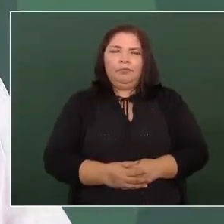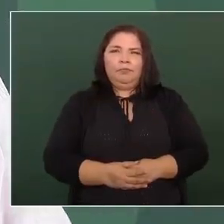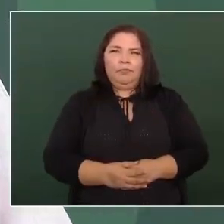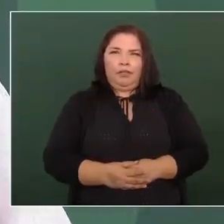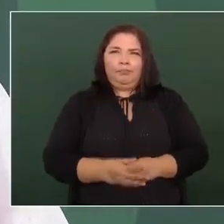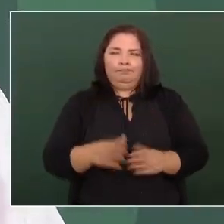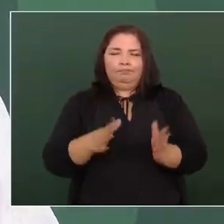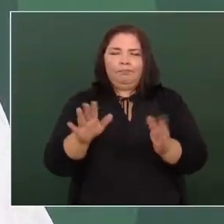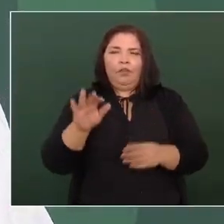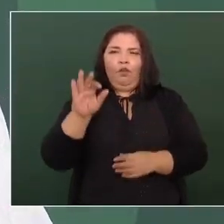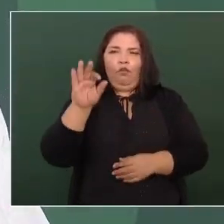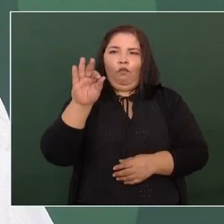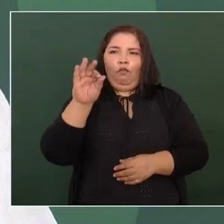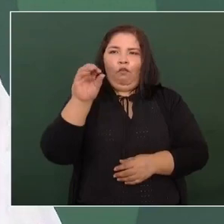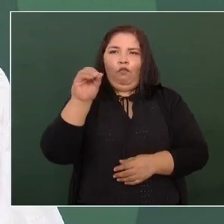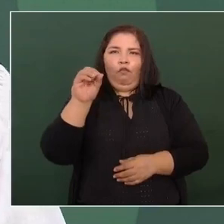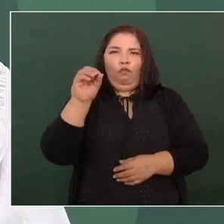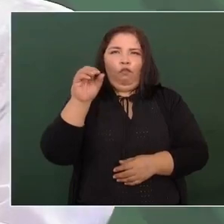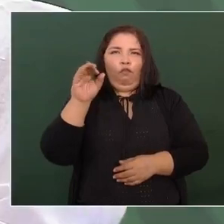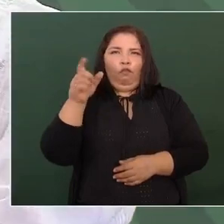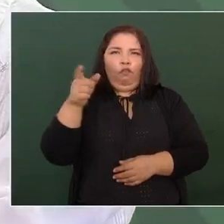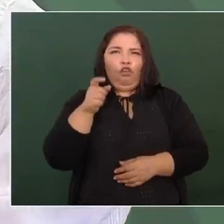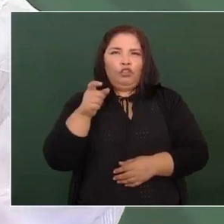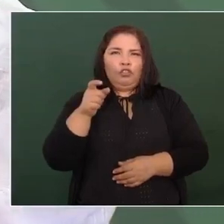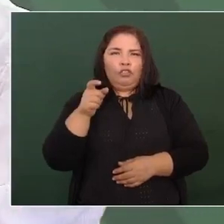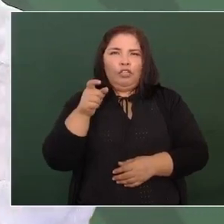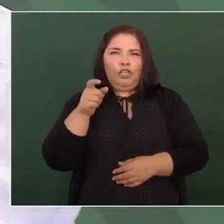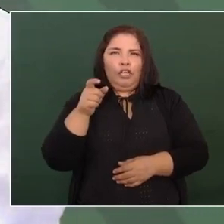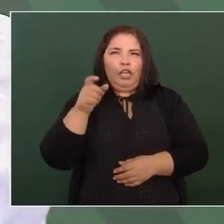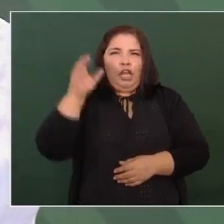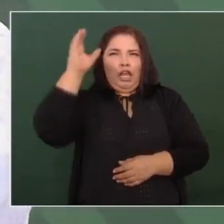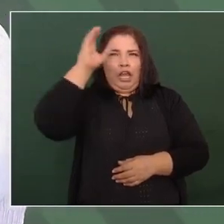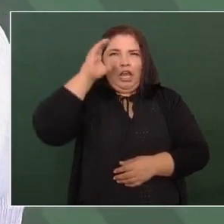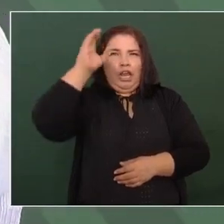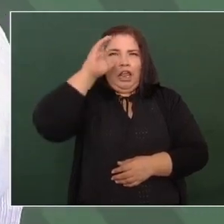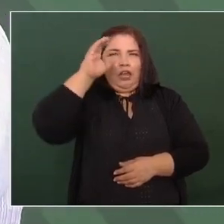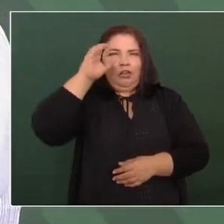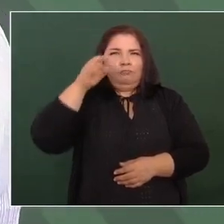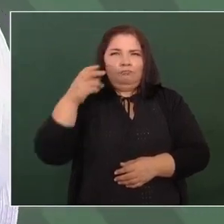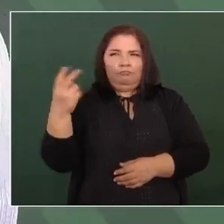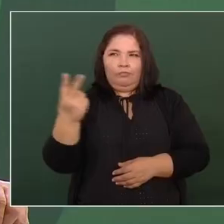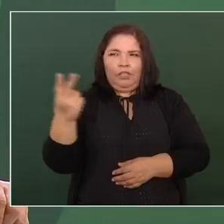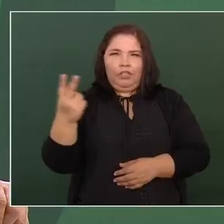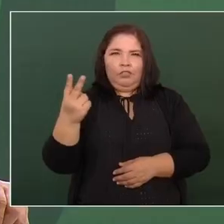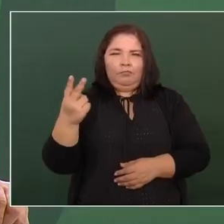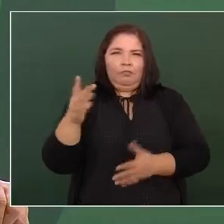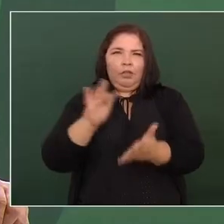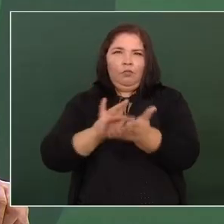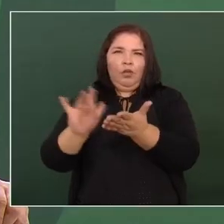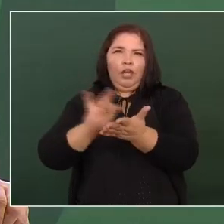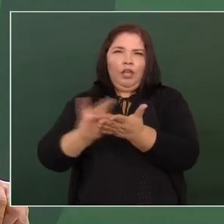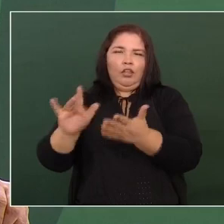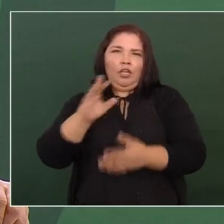Fox y Calderón apoyando a Milei, candidato del PAN,